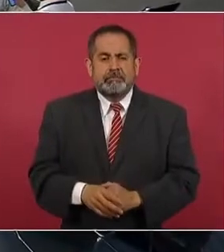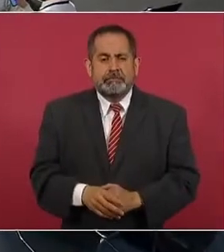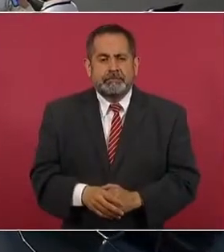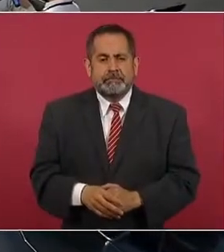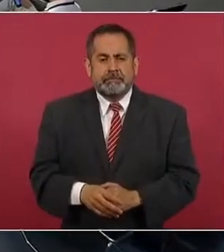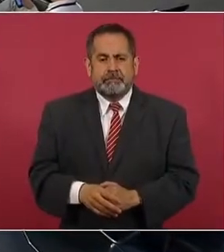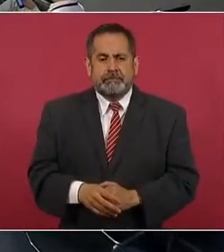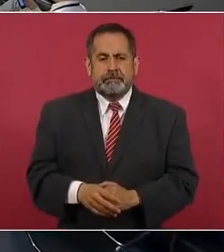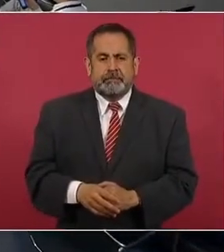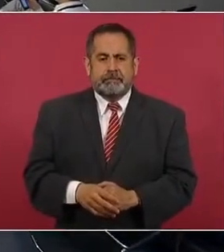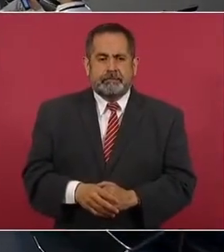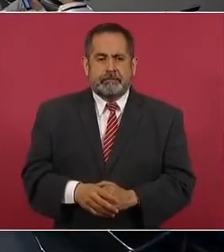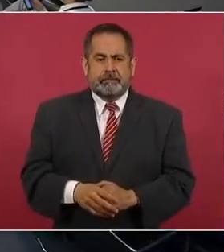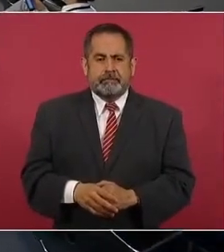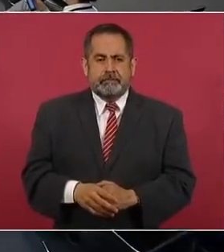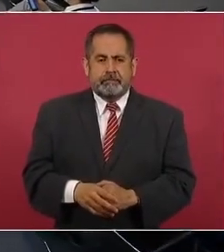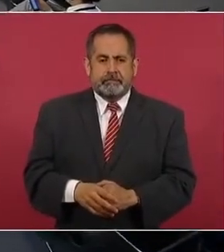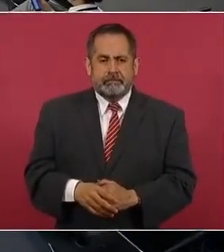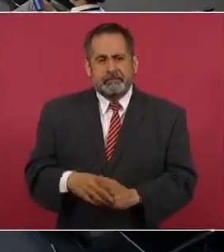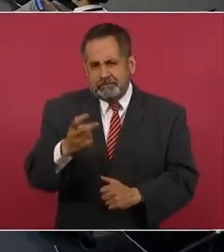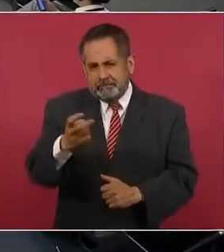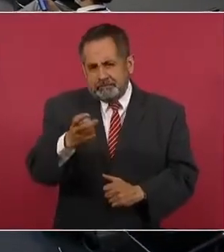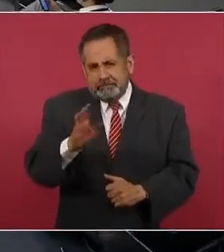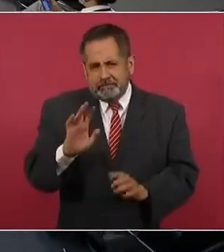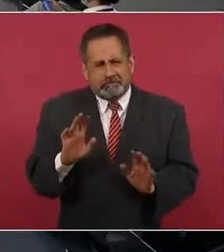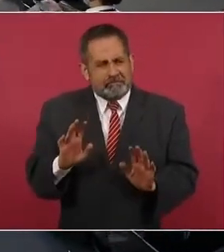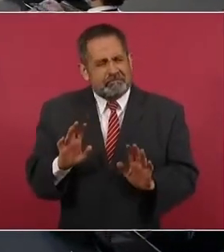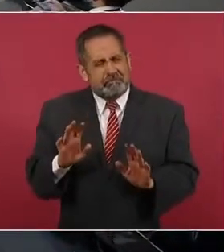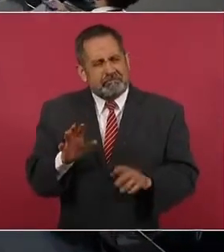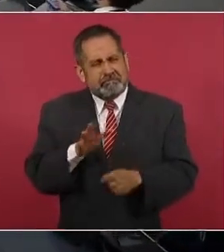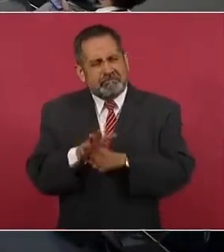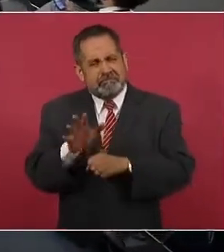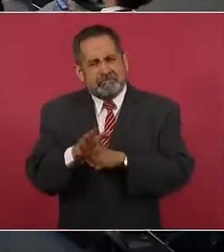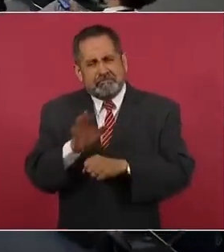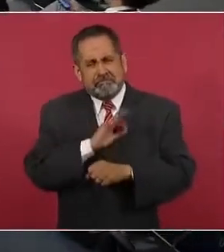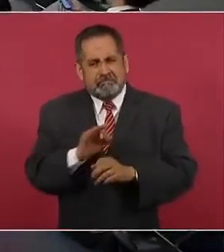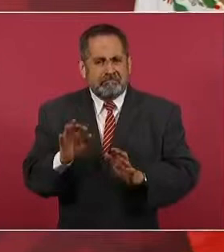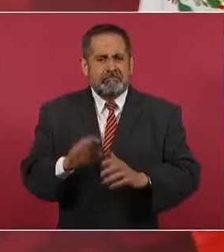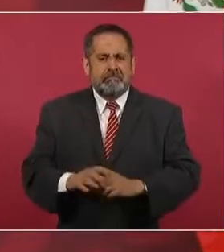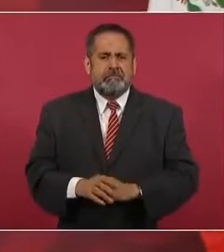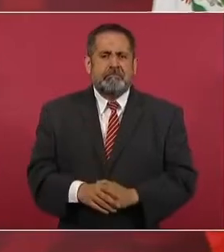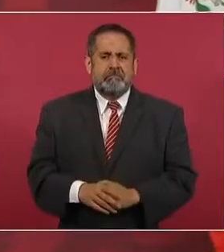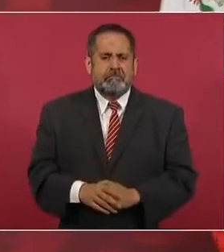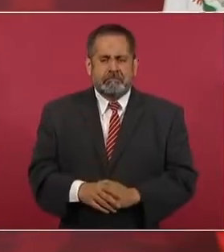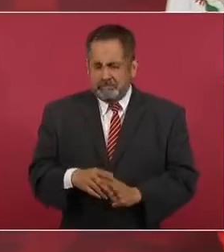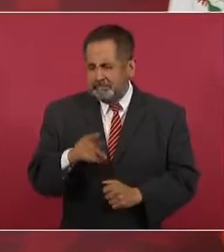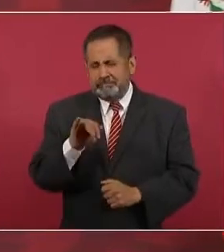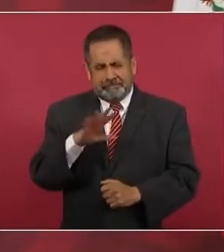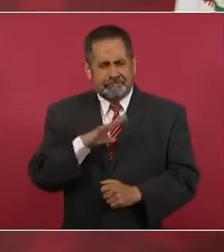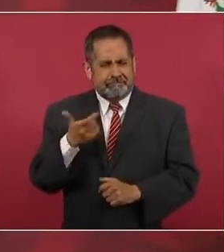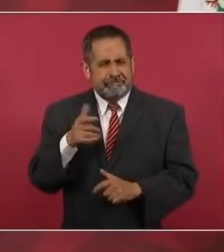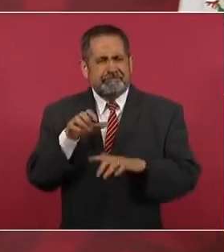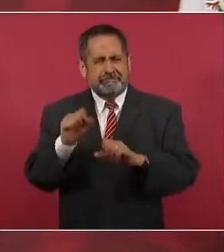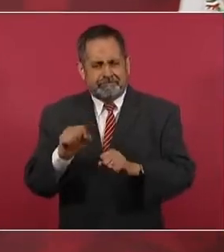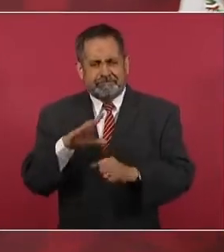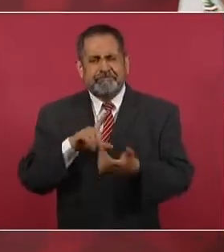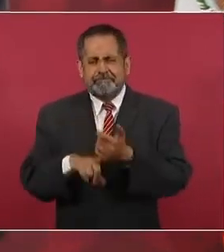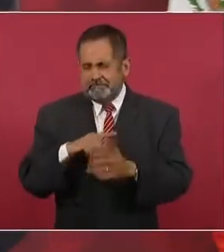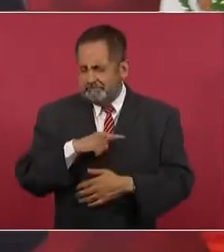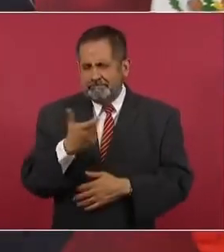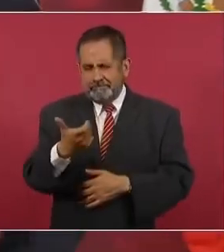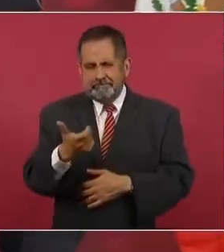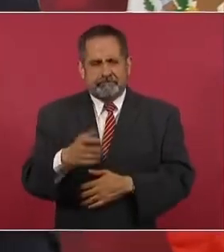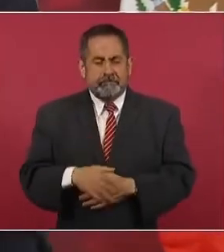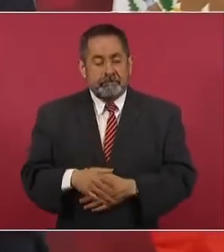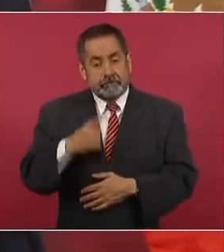Bueno, depende de la marca. Sí, por eso, pero en general o sea, nos alcanza lo que ya tenemos. El caso